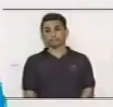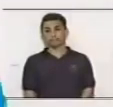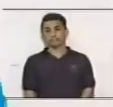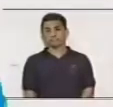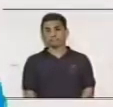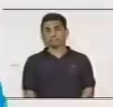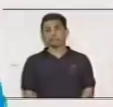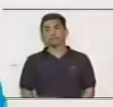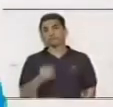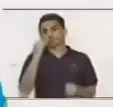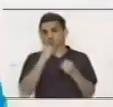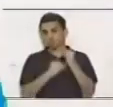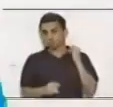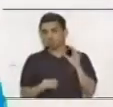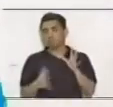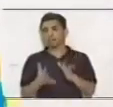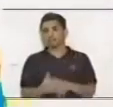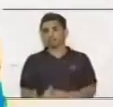Y la última,